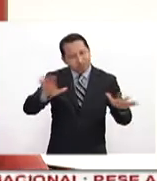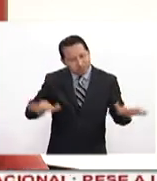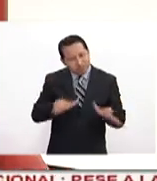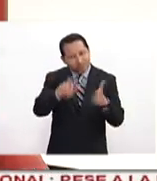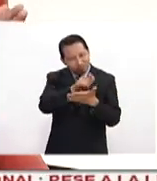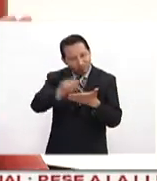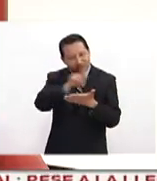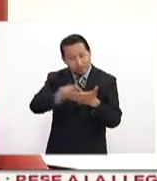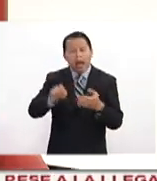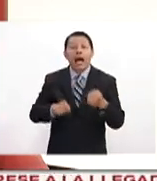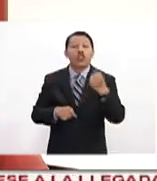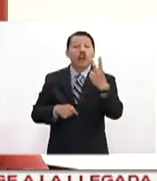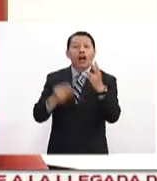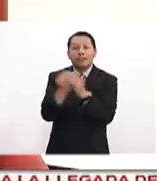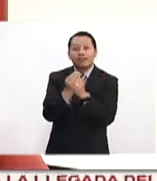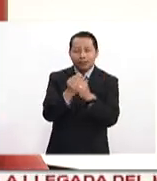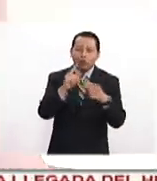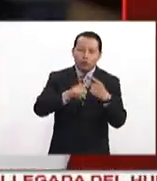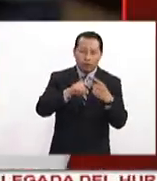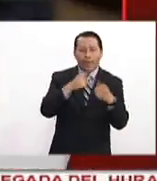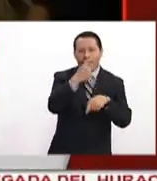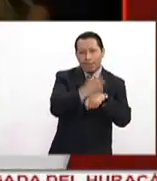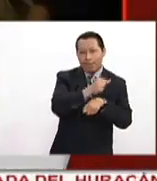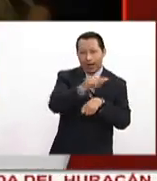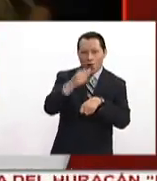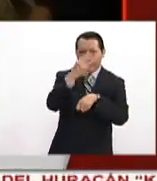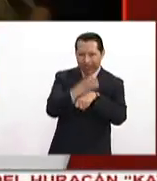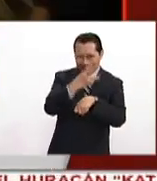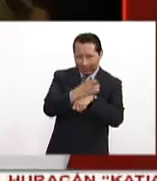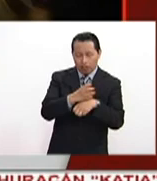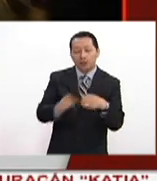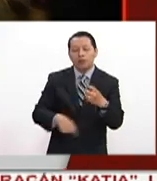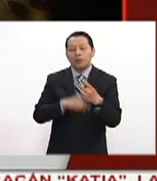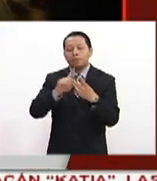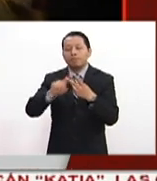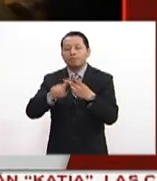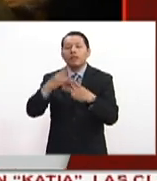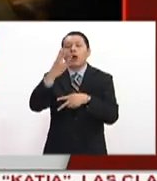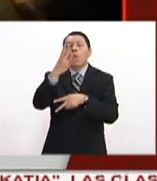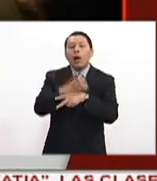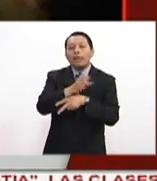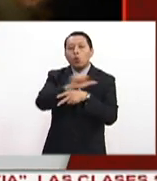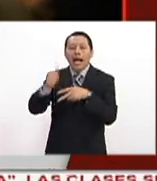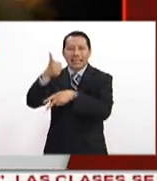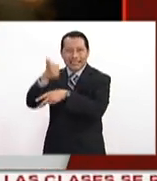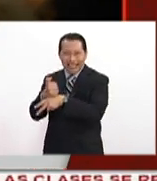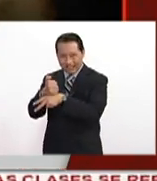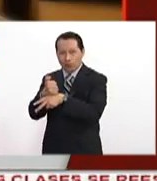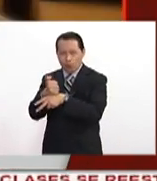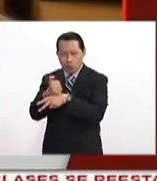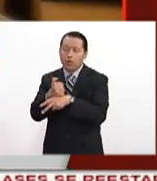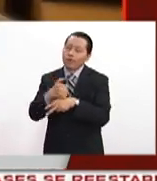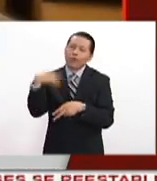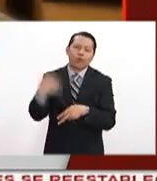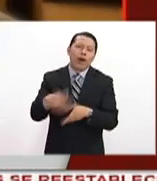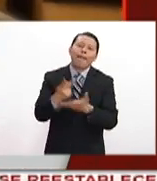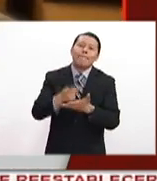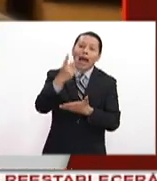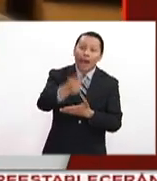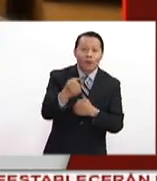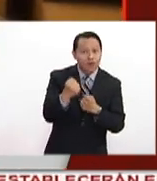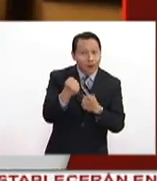2 categorías, de primero a tercero año de primaria y de cuarto a sexto, grandes premios para los niños, para